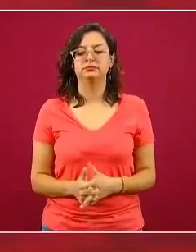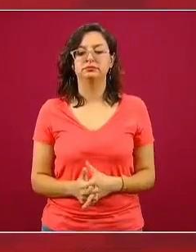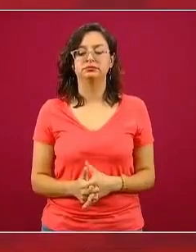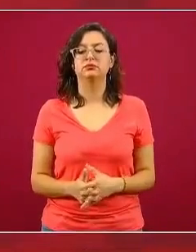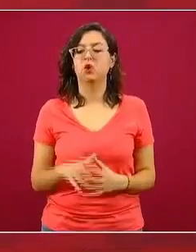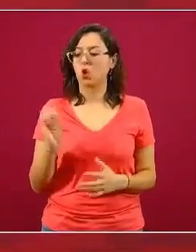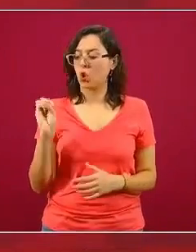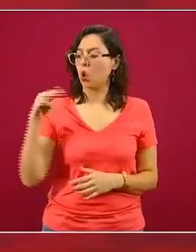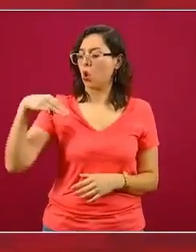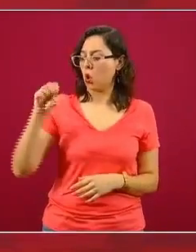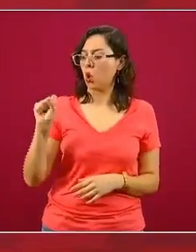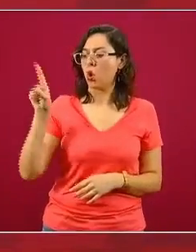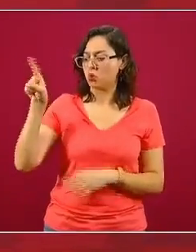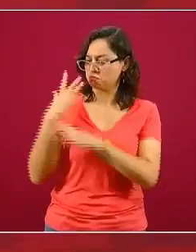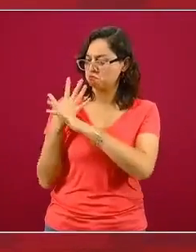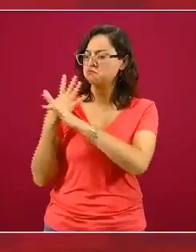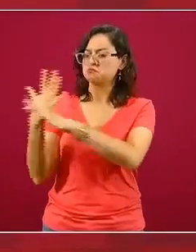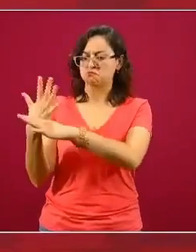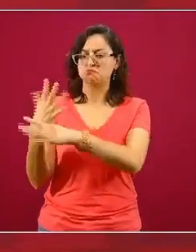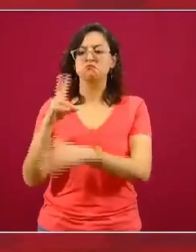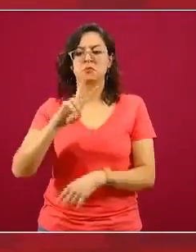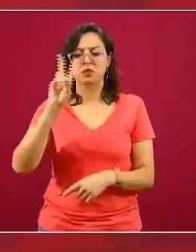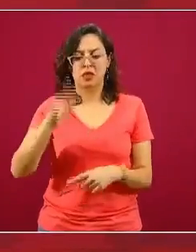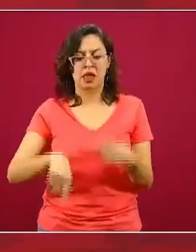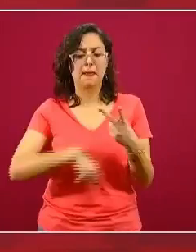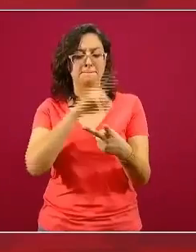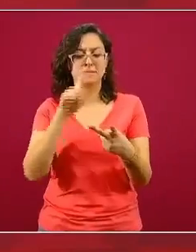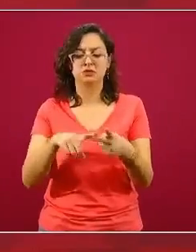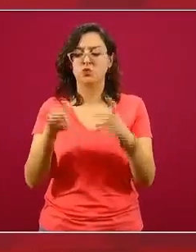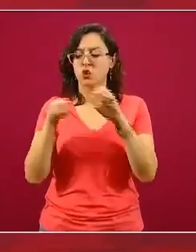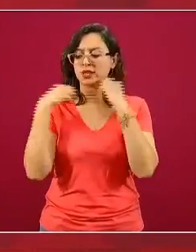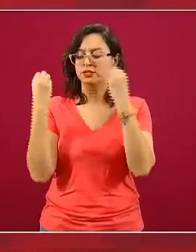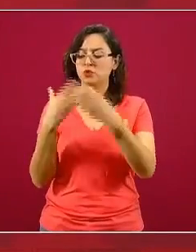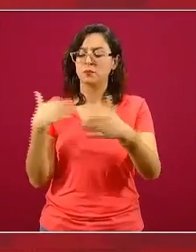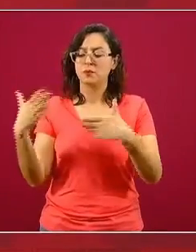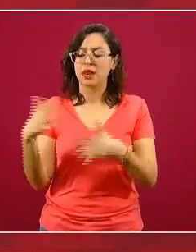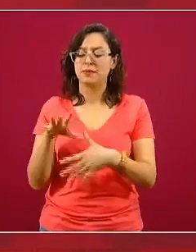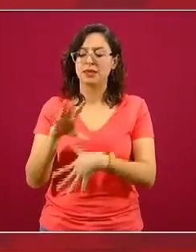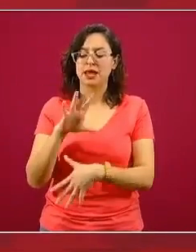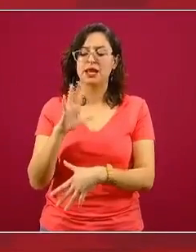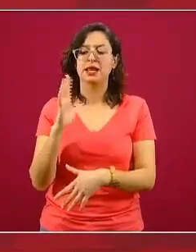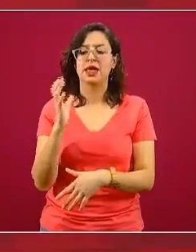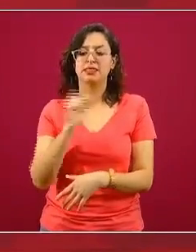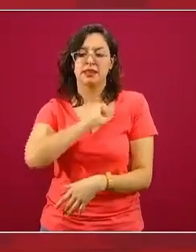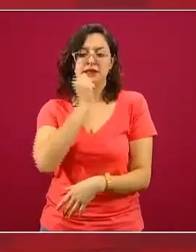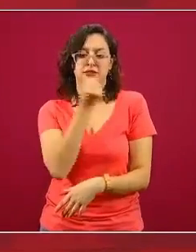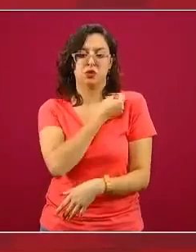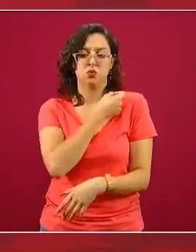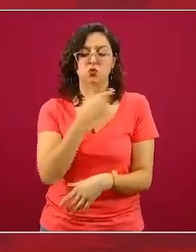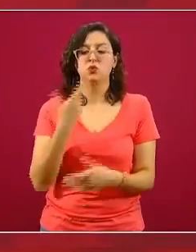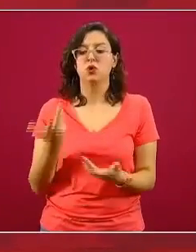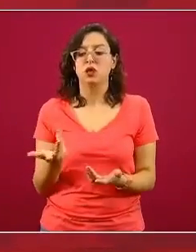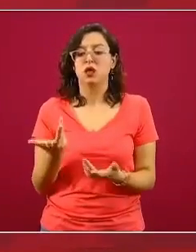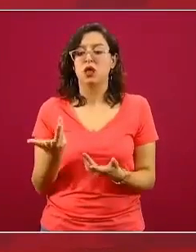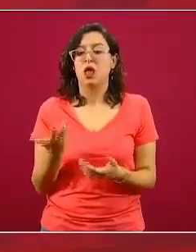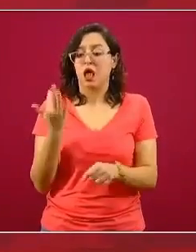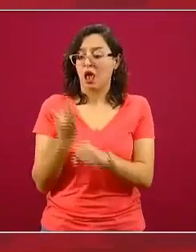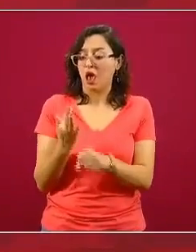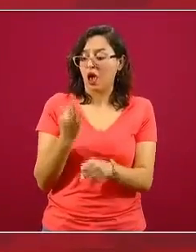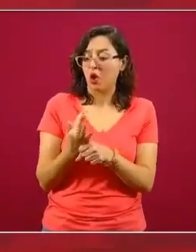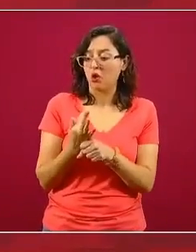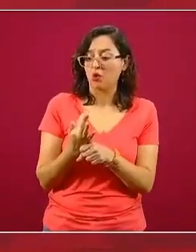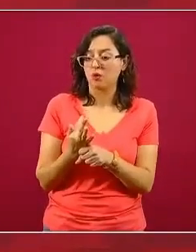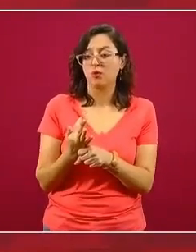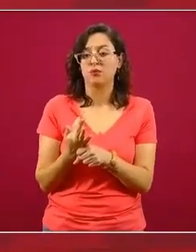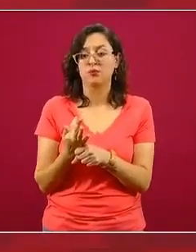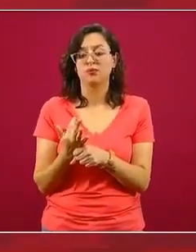la Organización Mundial de la Salud y la Organización Panamericana de la Salud que es muy importante que en este momento que estamos con